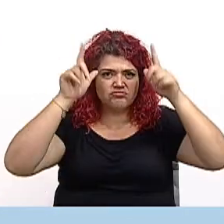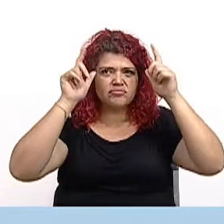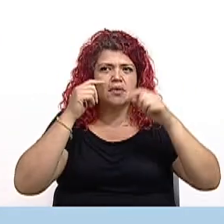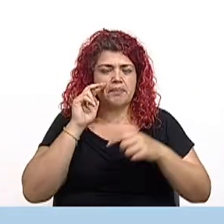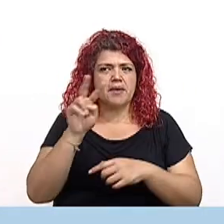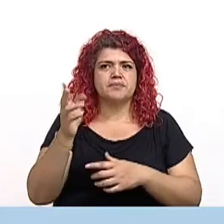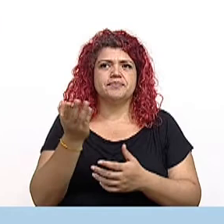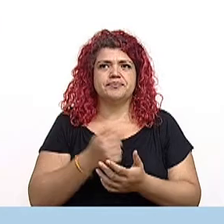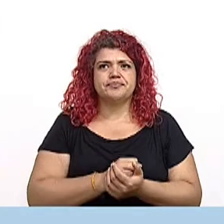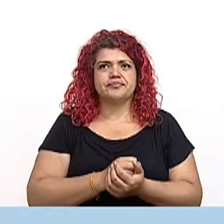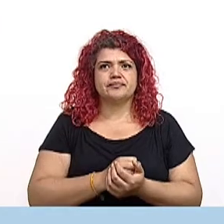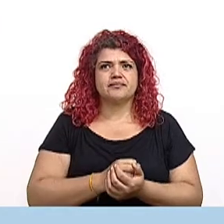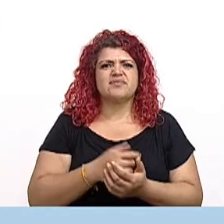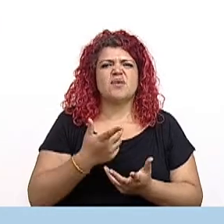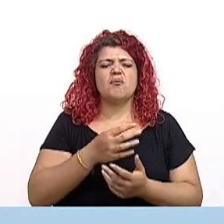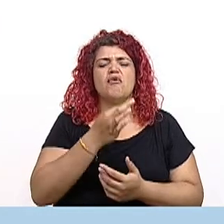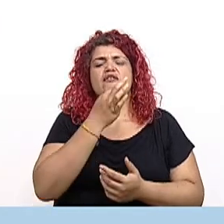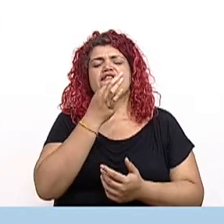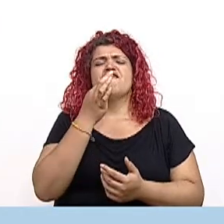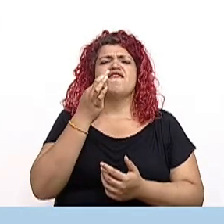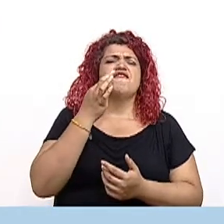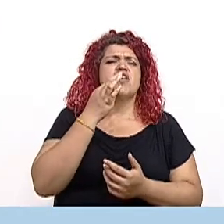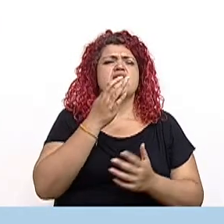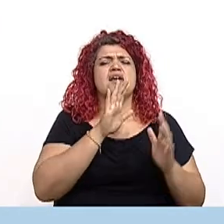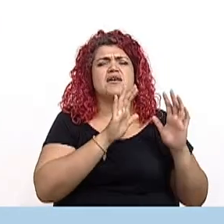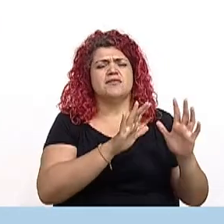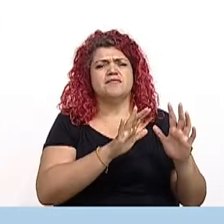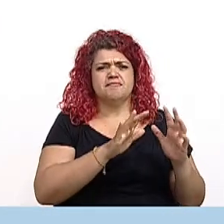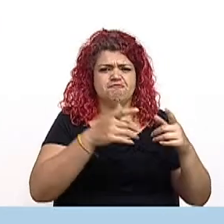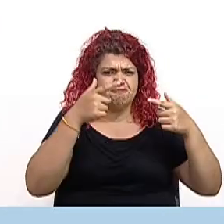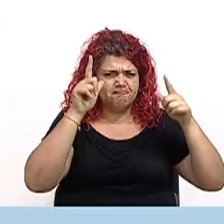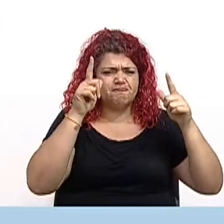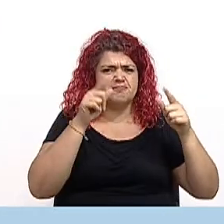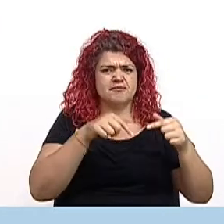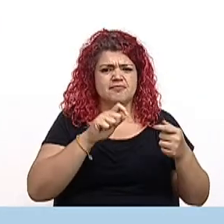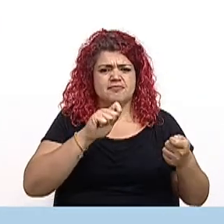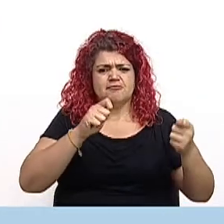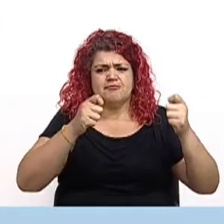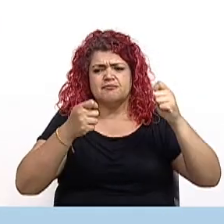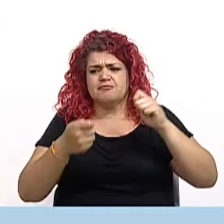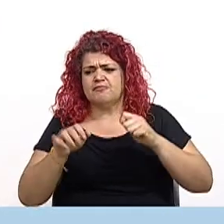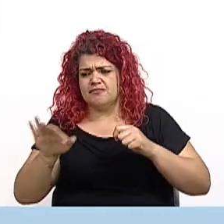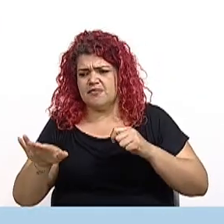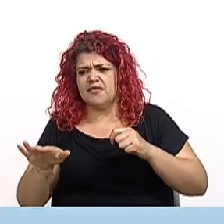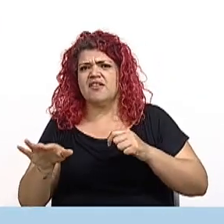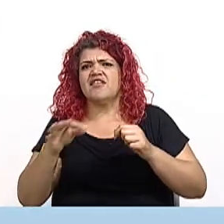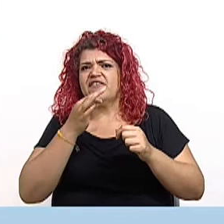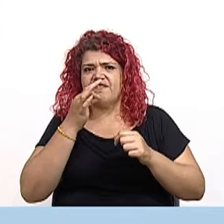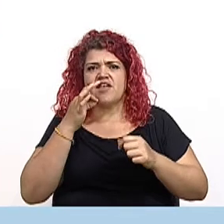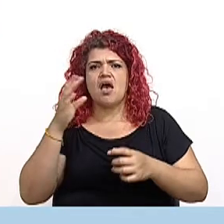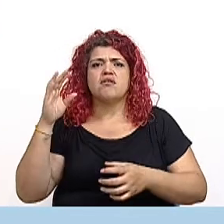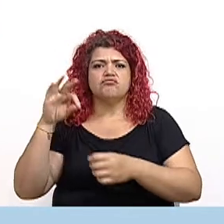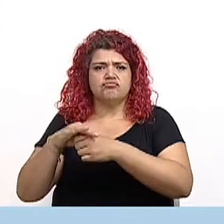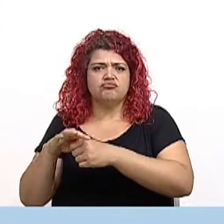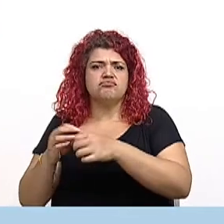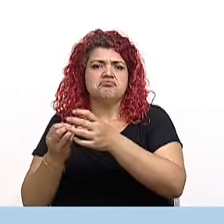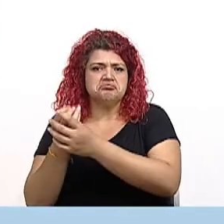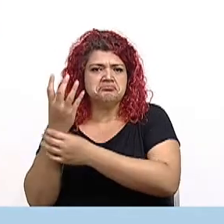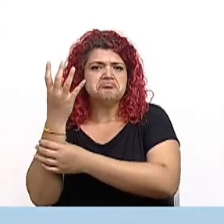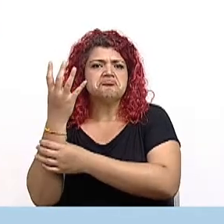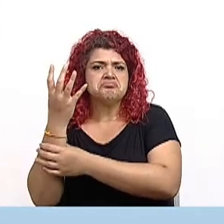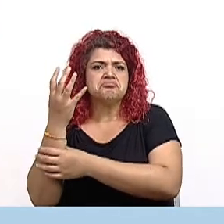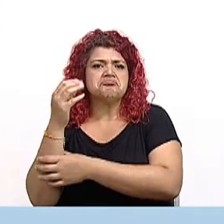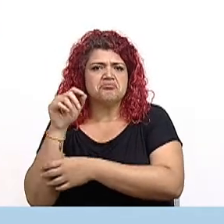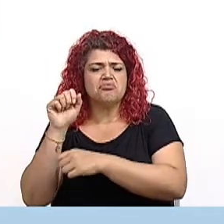acá. Pasar de fincas estrictamente ganaderas a fincas donde podamos incorporar recursos forestales.